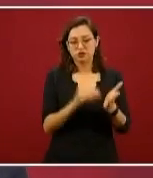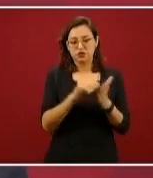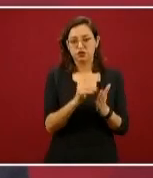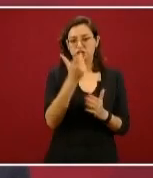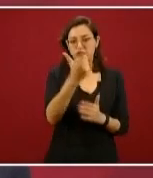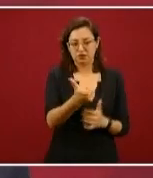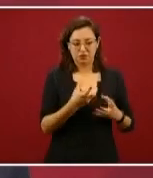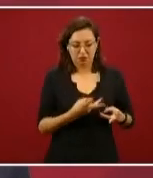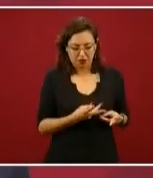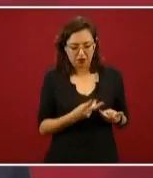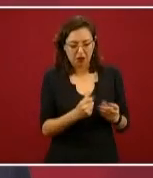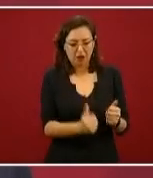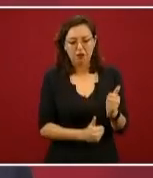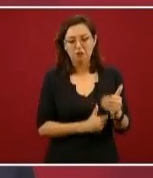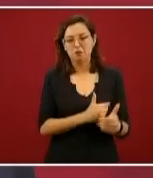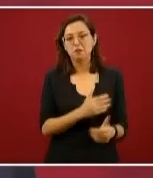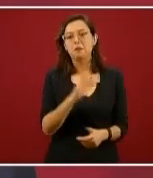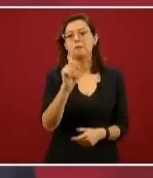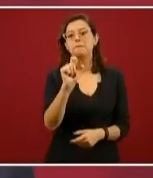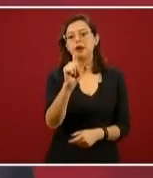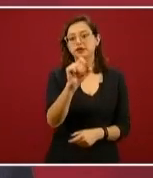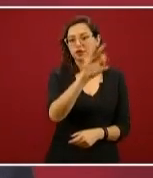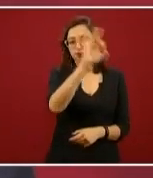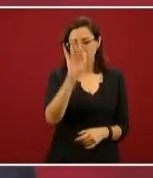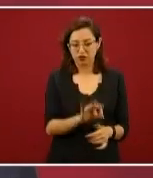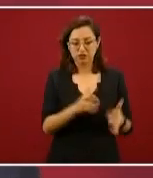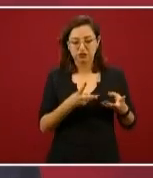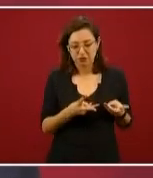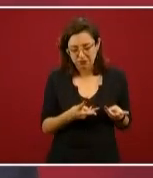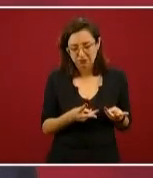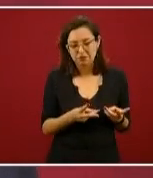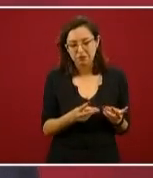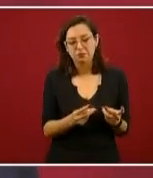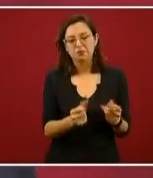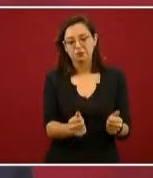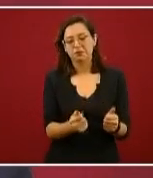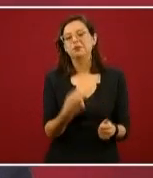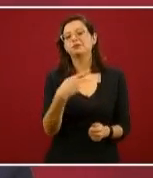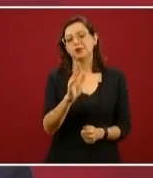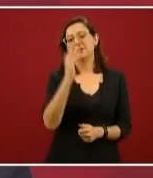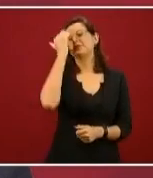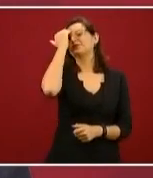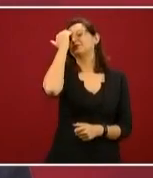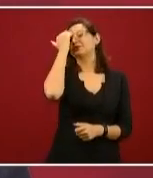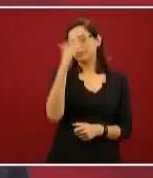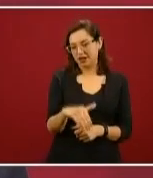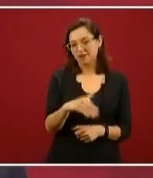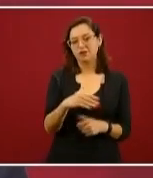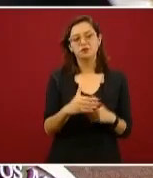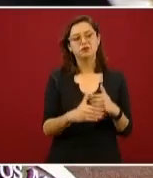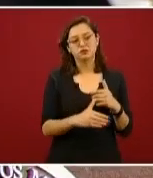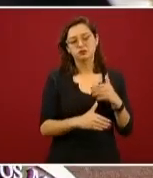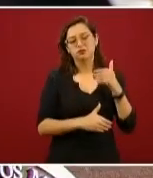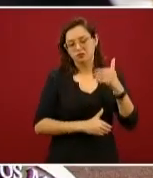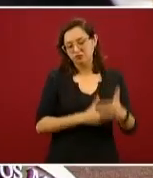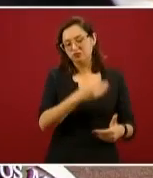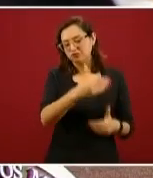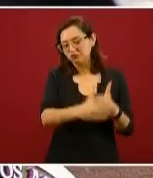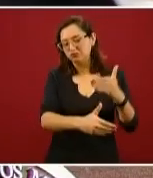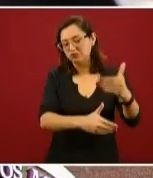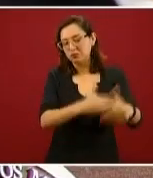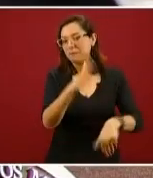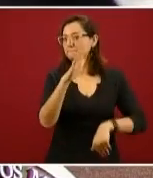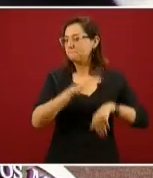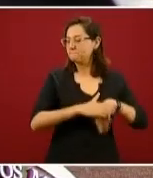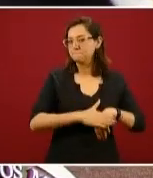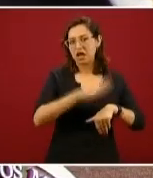25.6 millones de pesos, es decir, un avance del 20%. Obviamente estamos esperando que la utilización de estos recursos se va a ir incrementando. Para finales de este